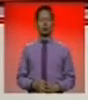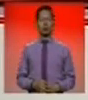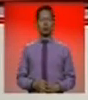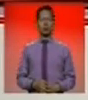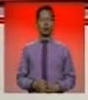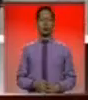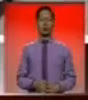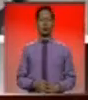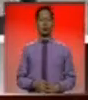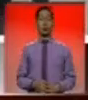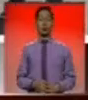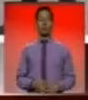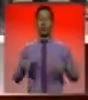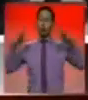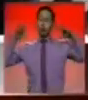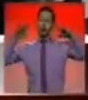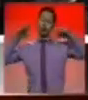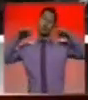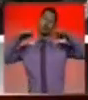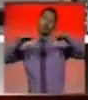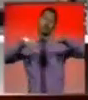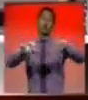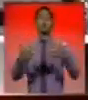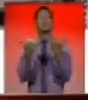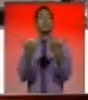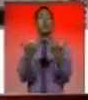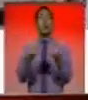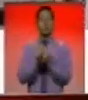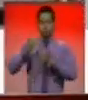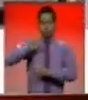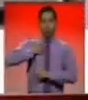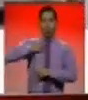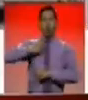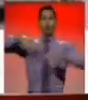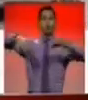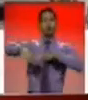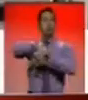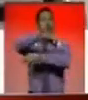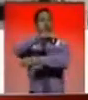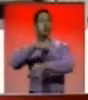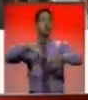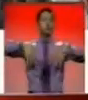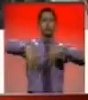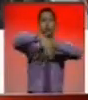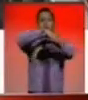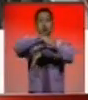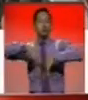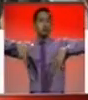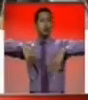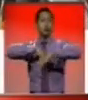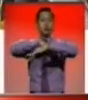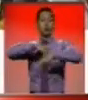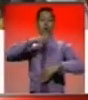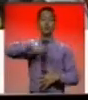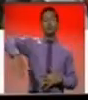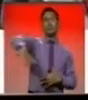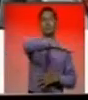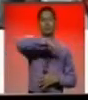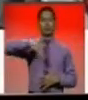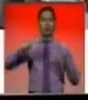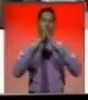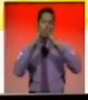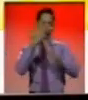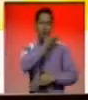Y una multitudinaria concurrencia se registró hoy durante el cambio de guardia que se efectúa cada lunes en la Plaza Grande. En el balcón principal